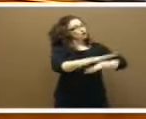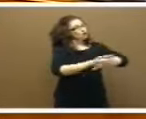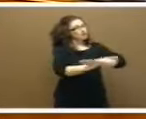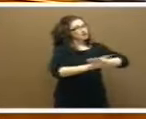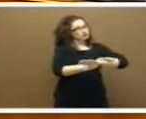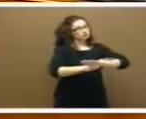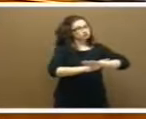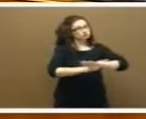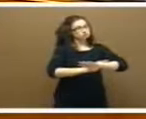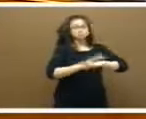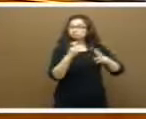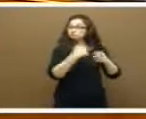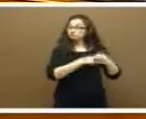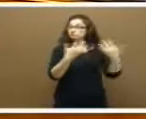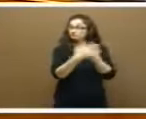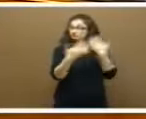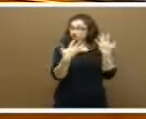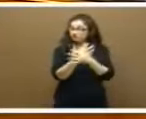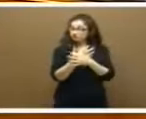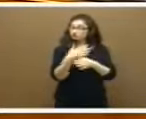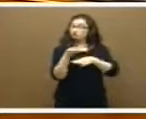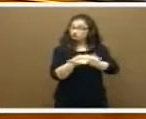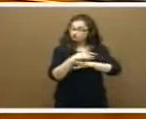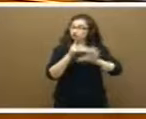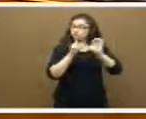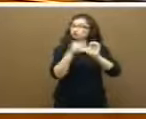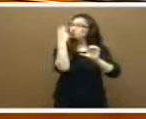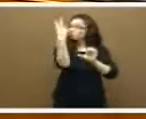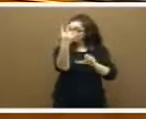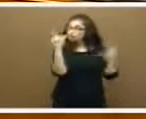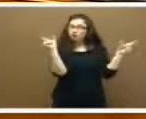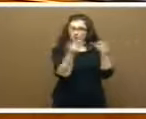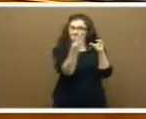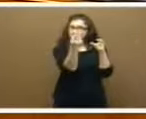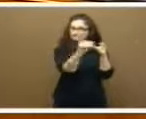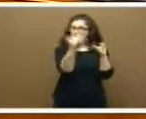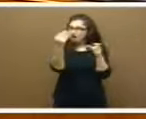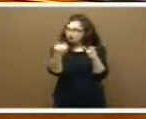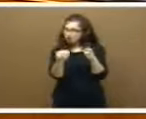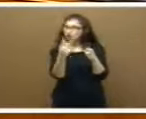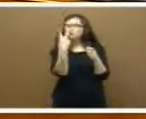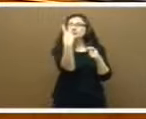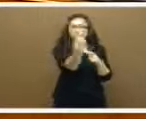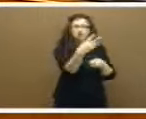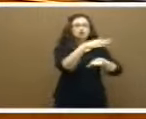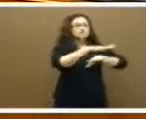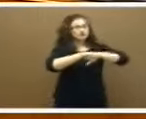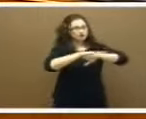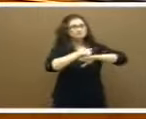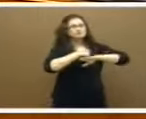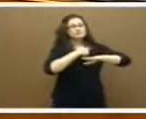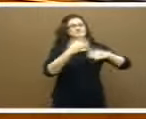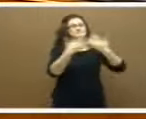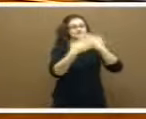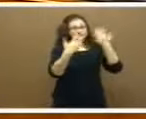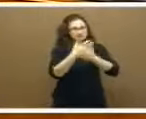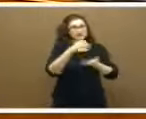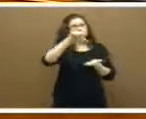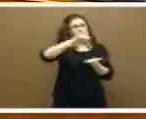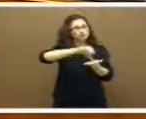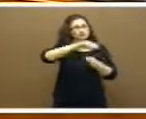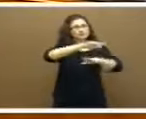comisión mixta del Gobierno extremeño dos reuniones más, con otros dos miembros de la comisión mixta del Gobierno